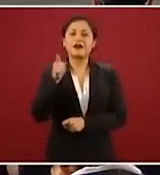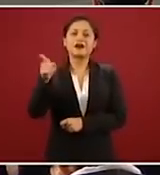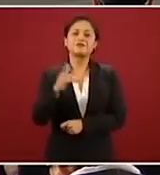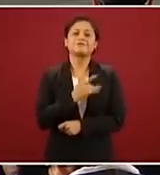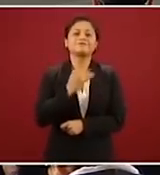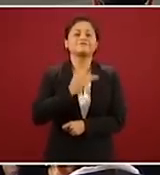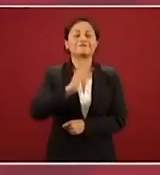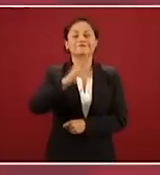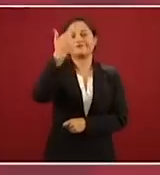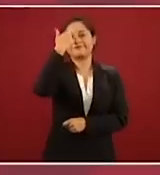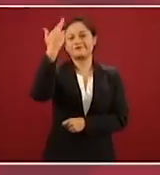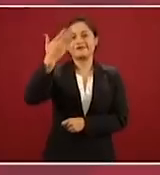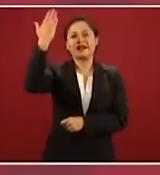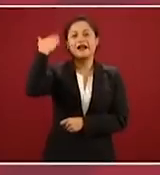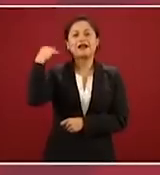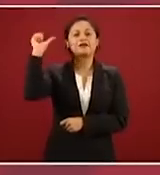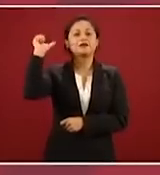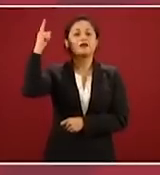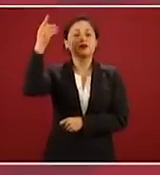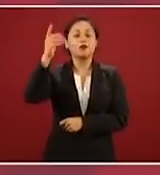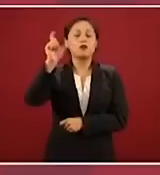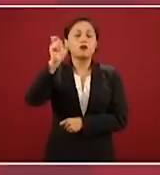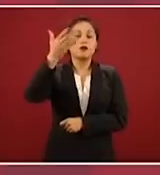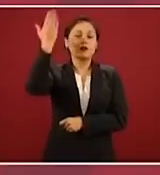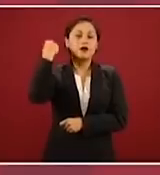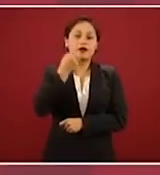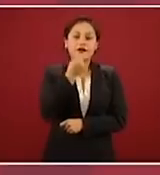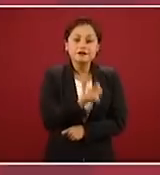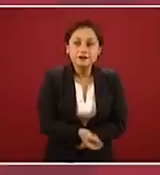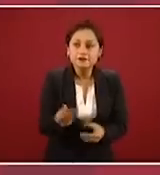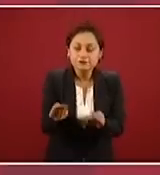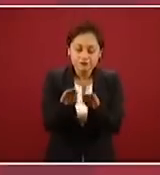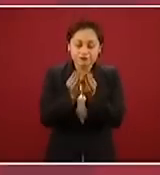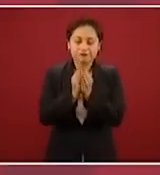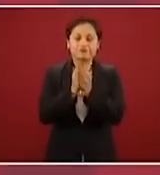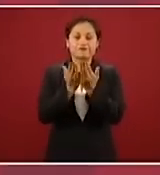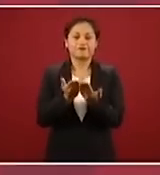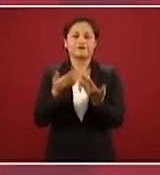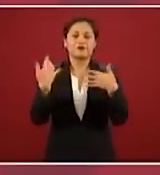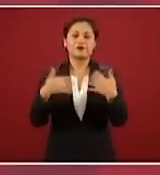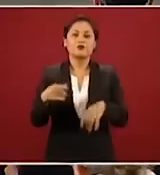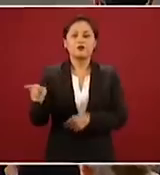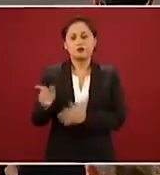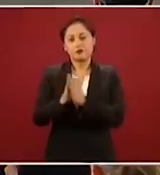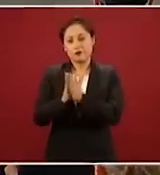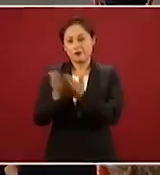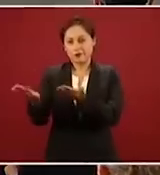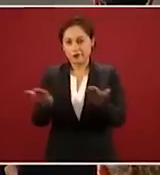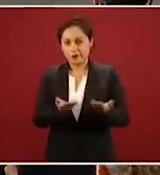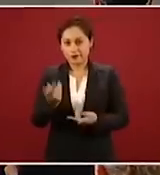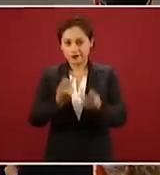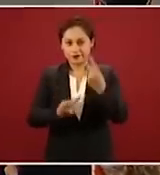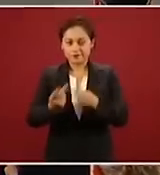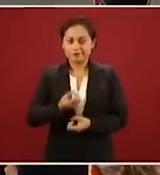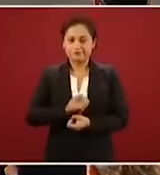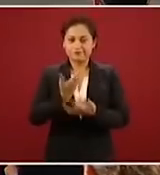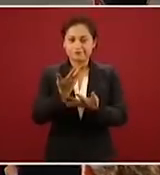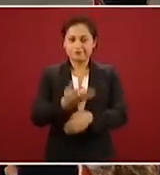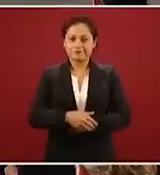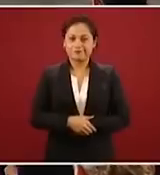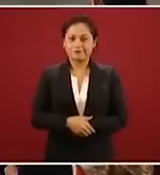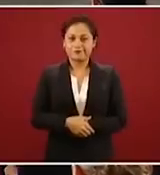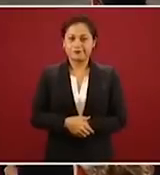recibir sus primeros libros de texto gratuito. Por favor, querida maestra, diríjanos unas palabras.